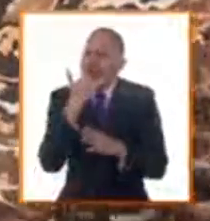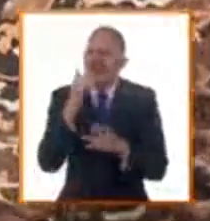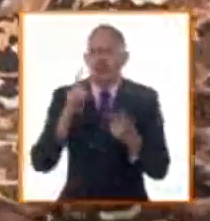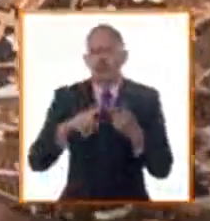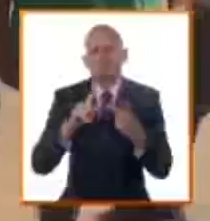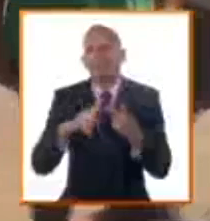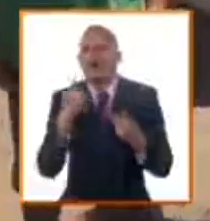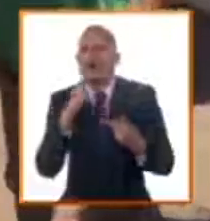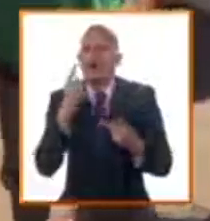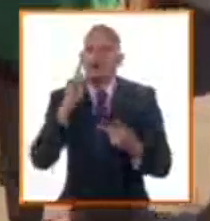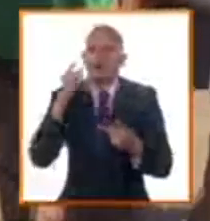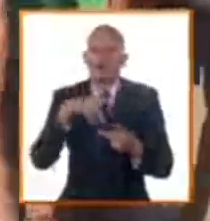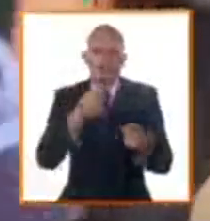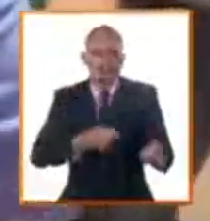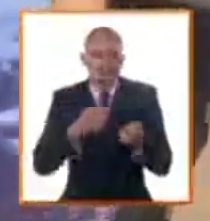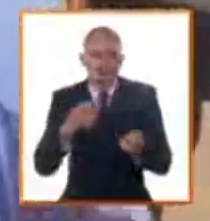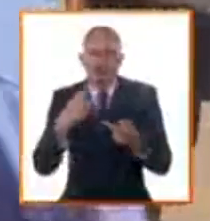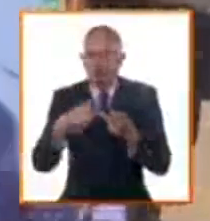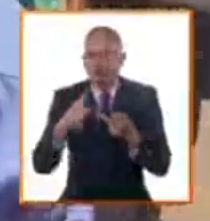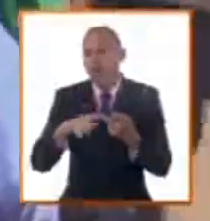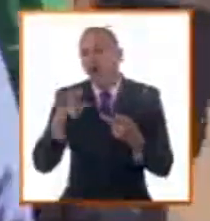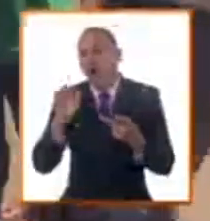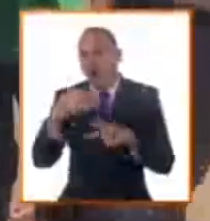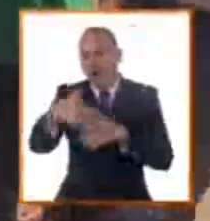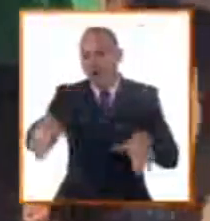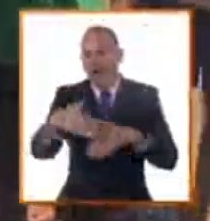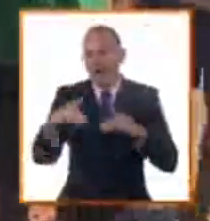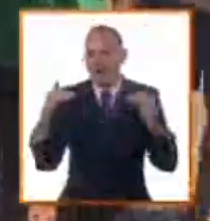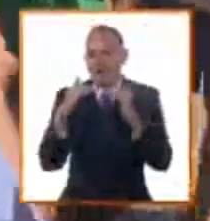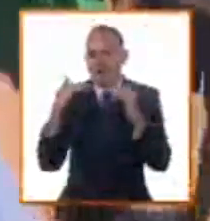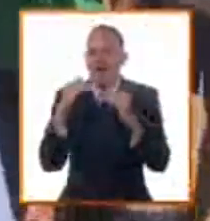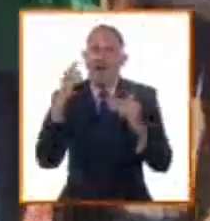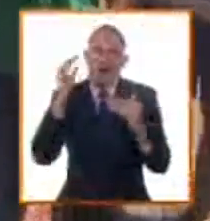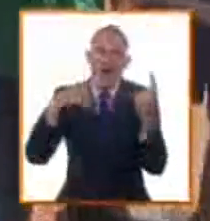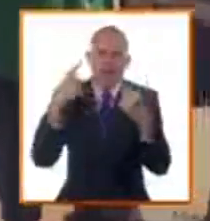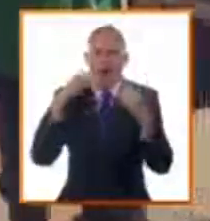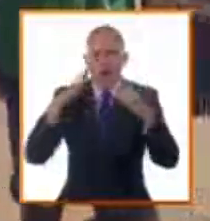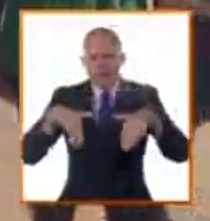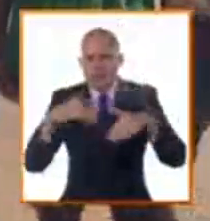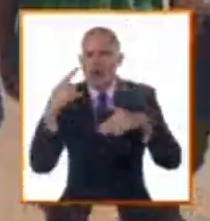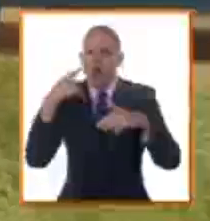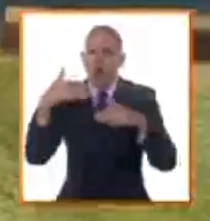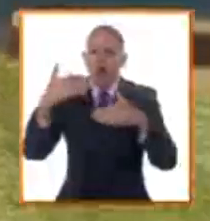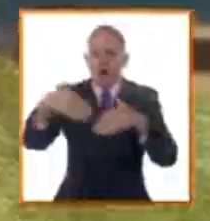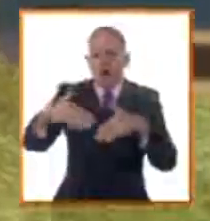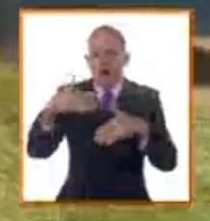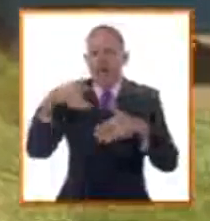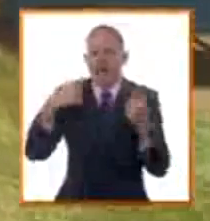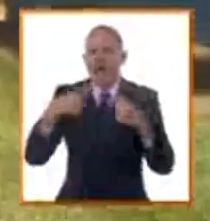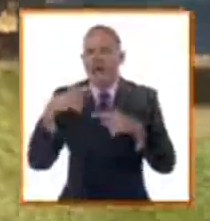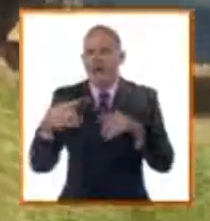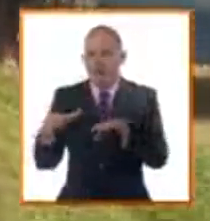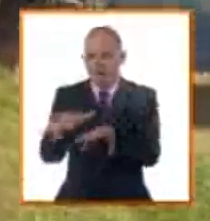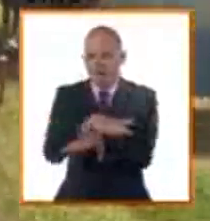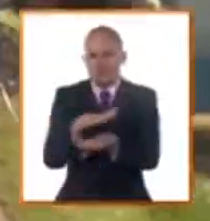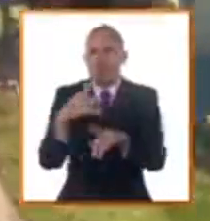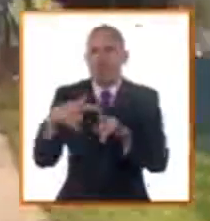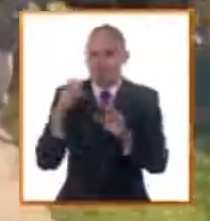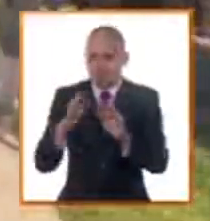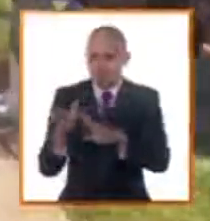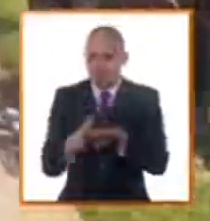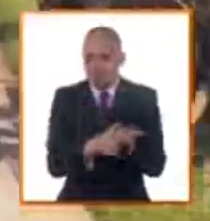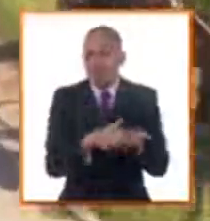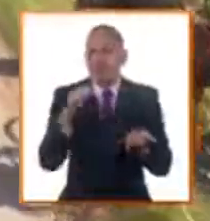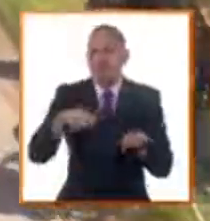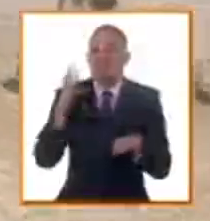las interrupciones en las vías de acceso. En las últimas horas no se registran precipitaciones y varias comunidades granmenses permanecen